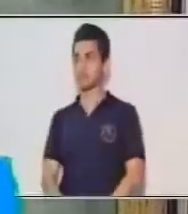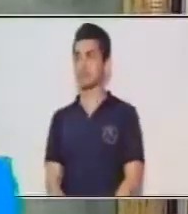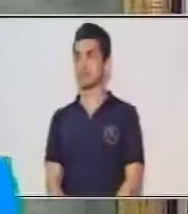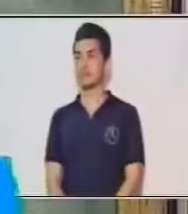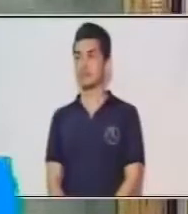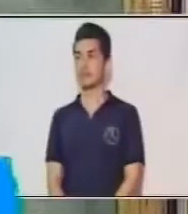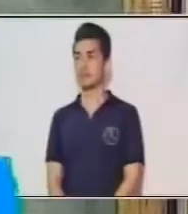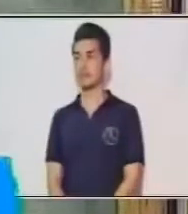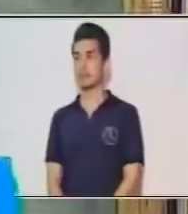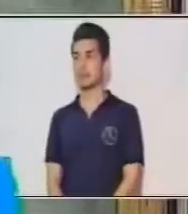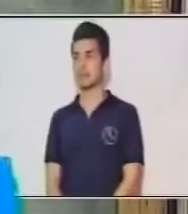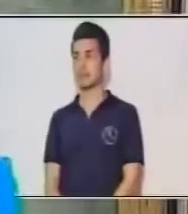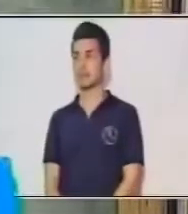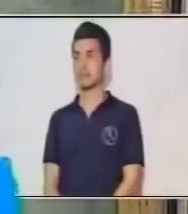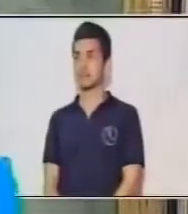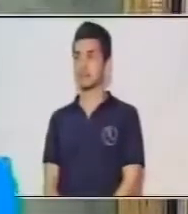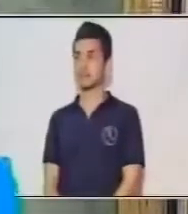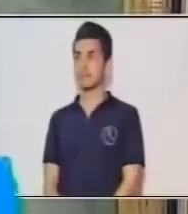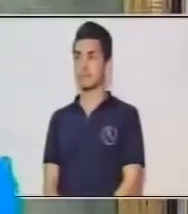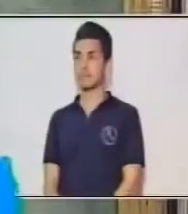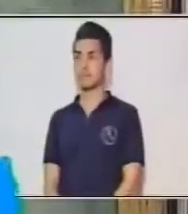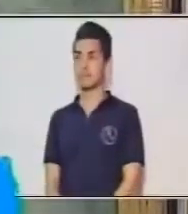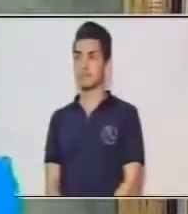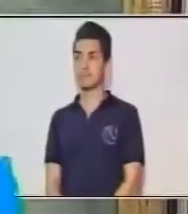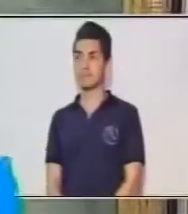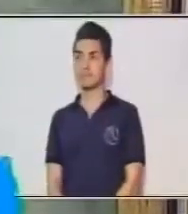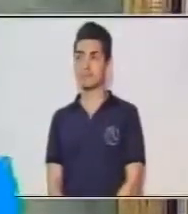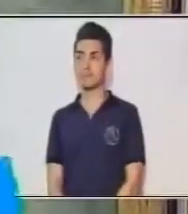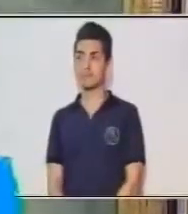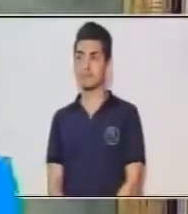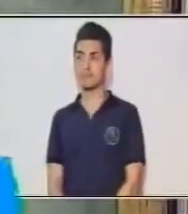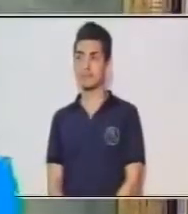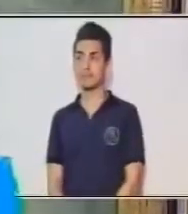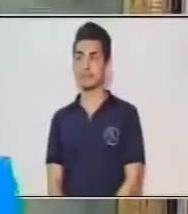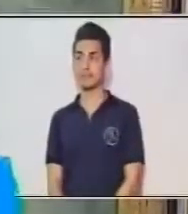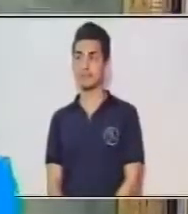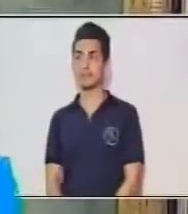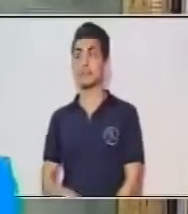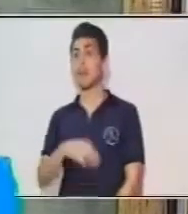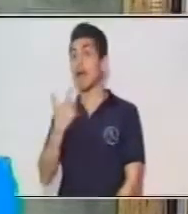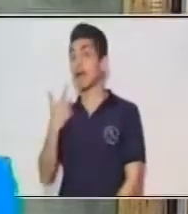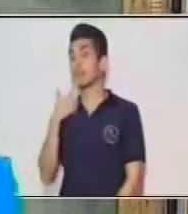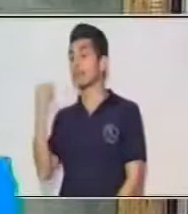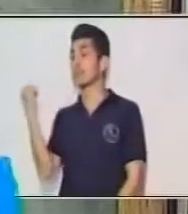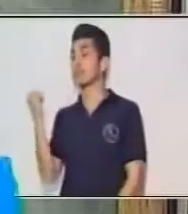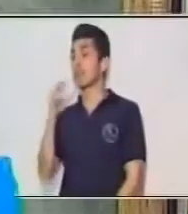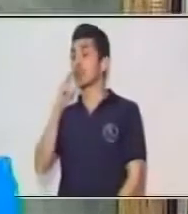156. Excelente. Ahora nos están indicando